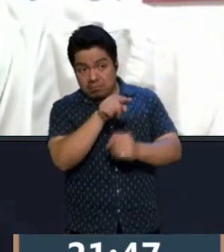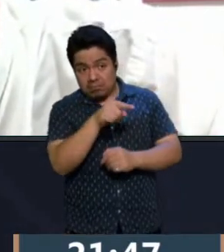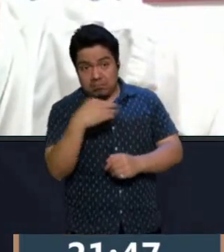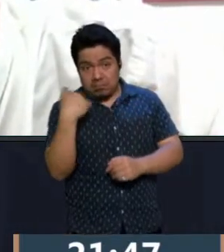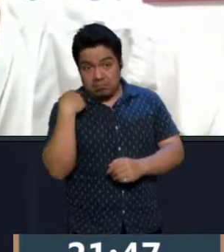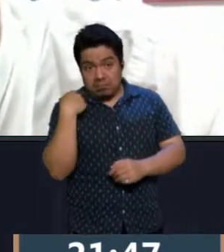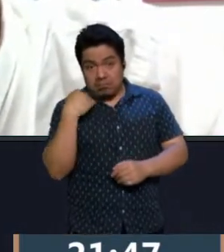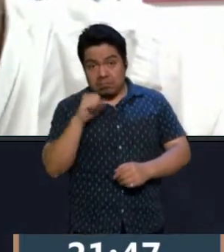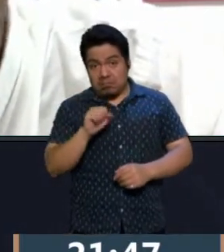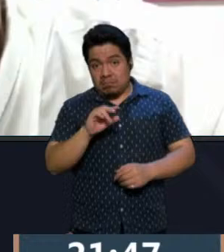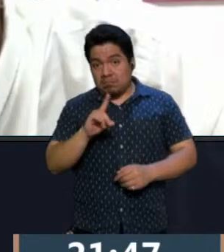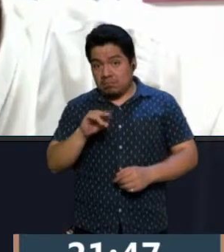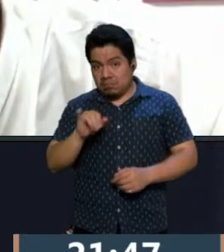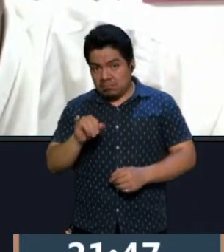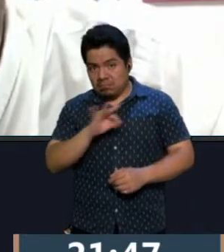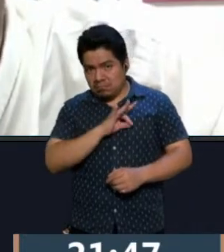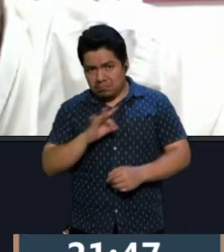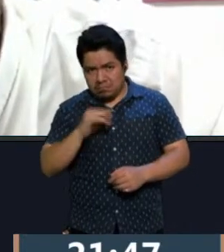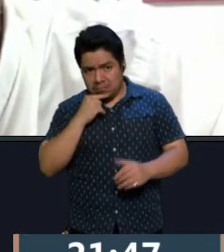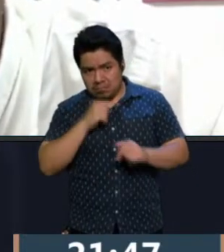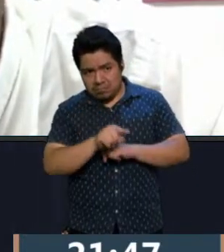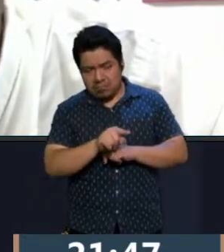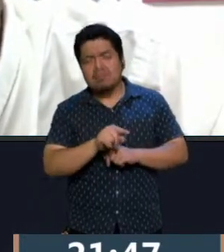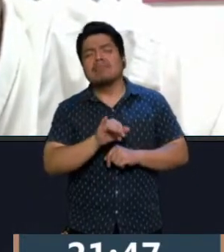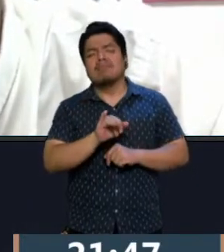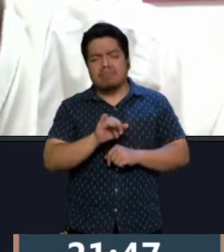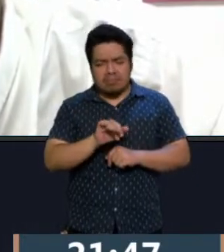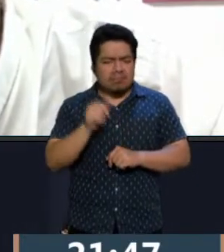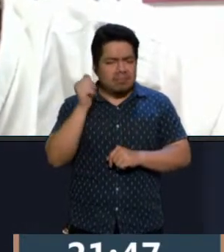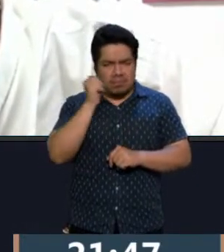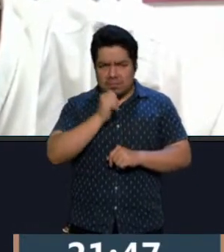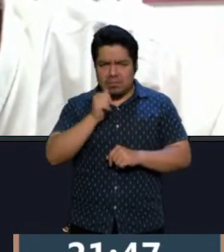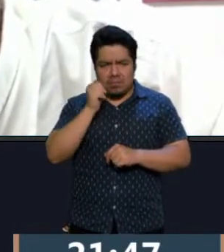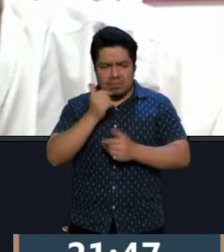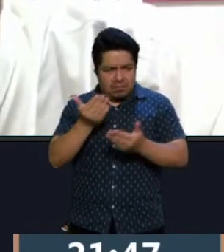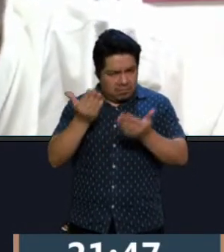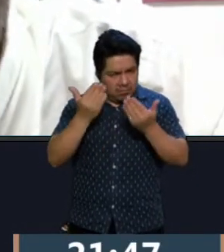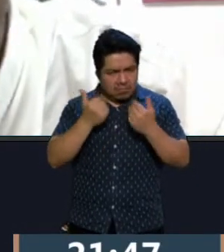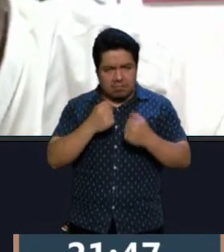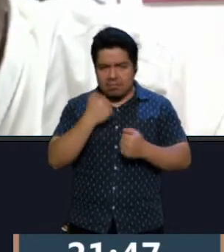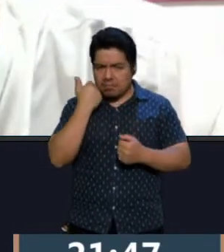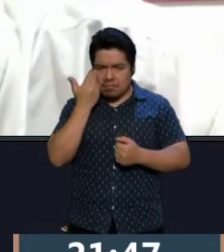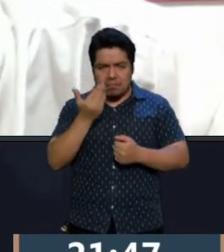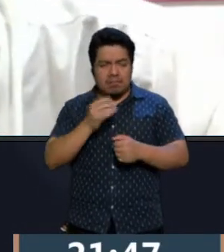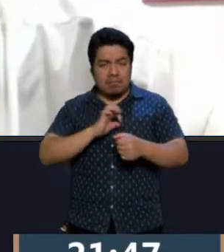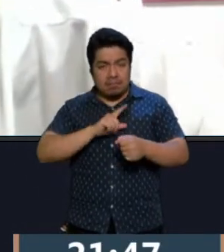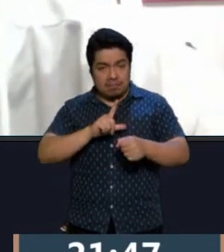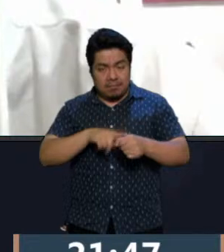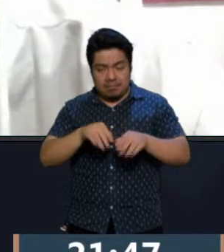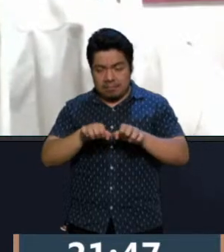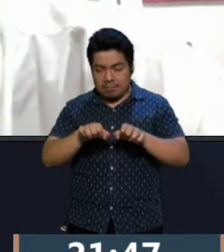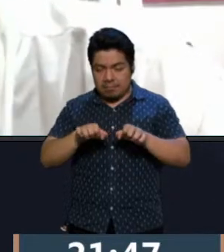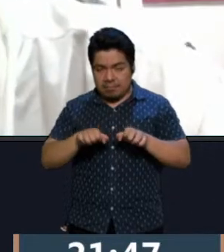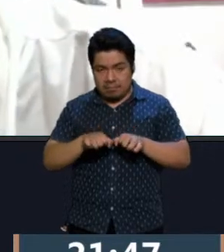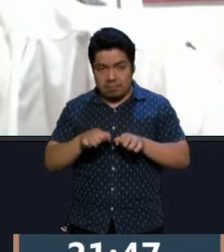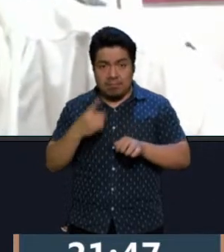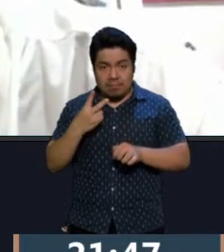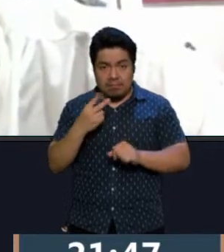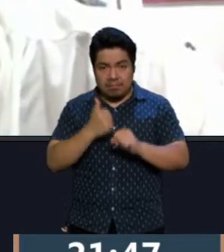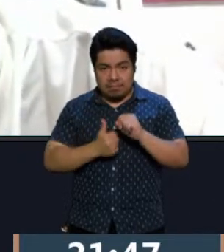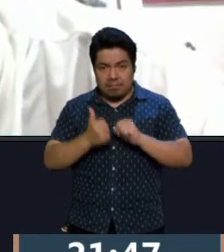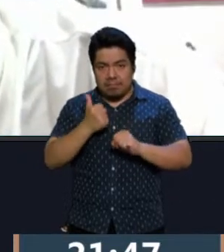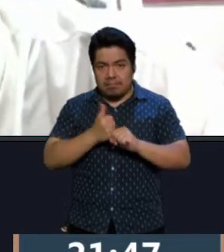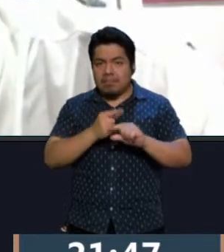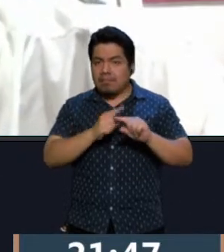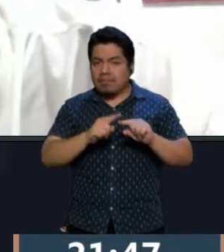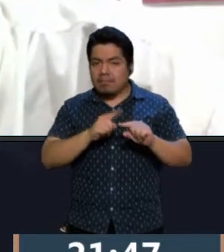ahí la denuncia? Por supuesto, en la CEDUVE hay siempre puertas abiertas y hay un equipo especializado en recibir desde hace 2 años este